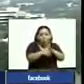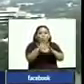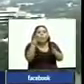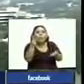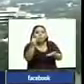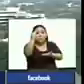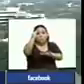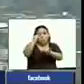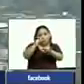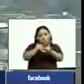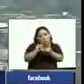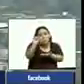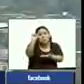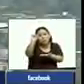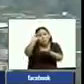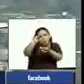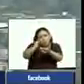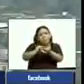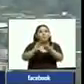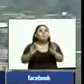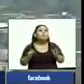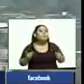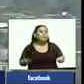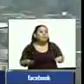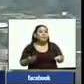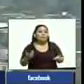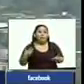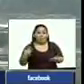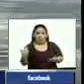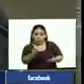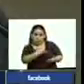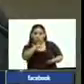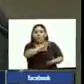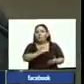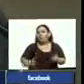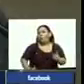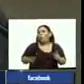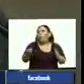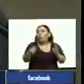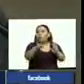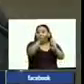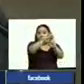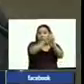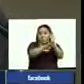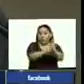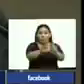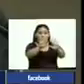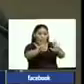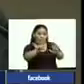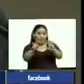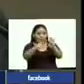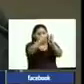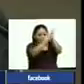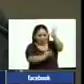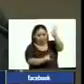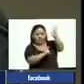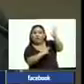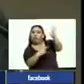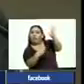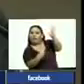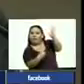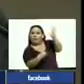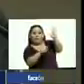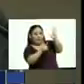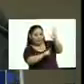disminución mínima en la que nos ubica al país en el puesto 91 de 126